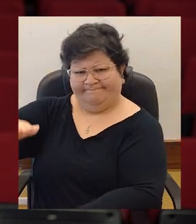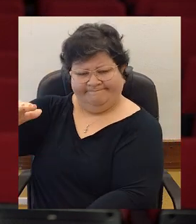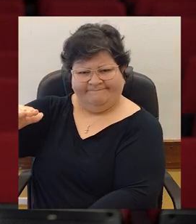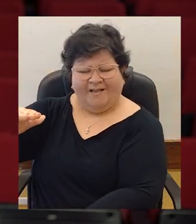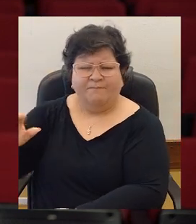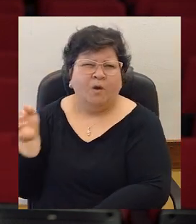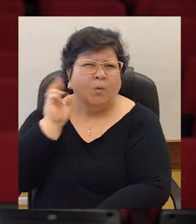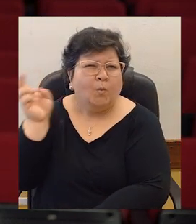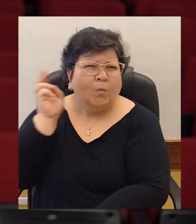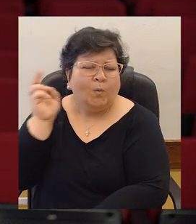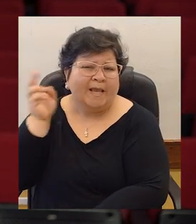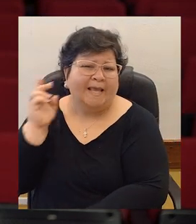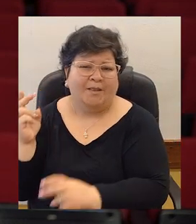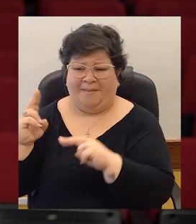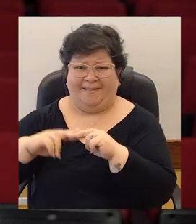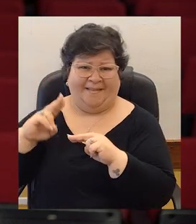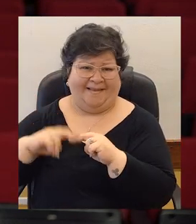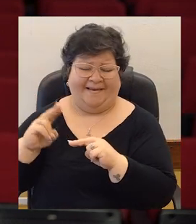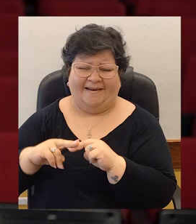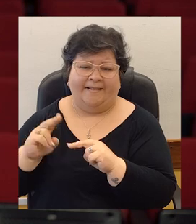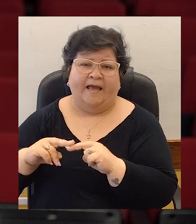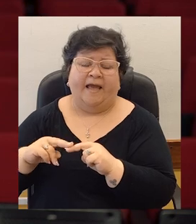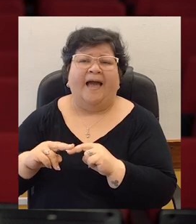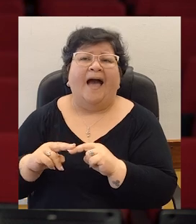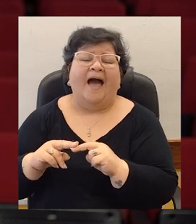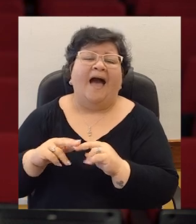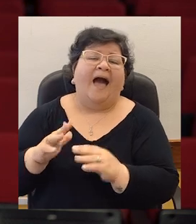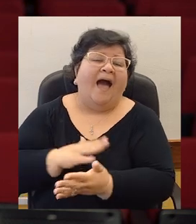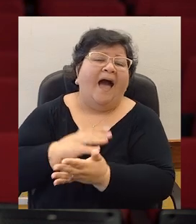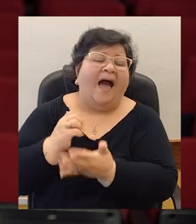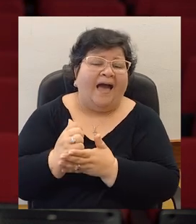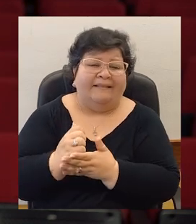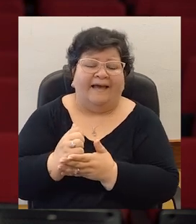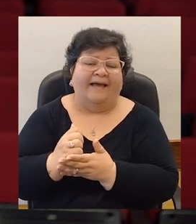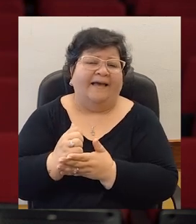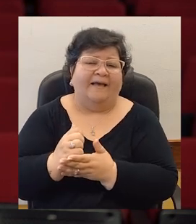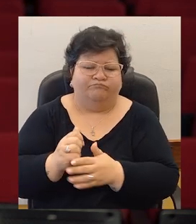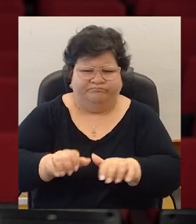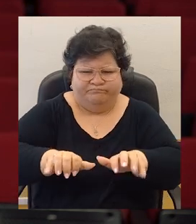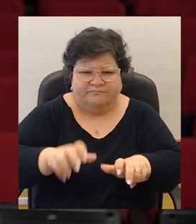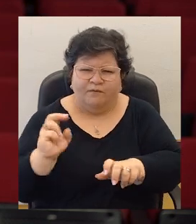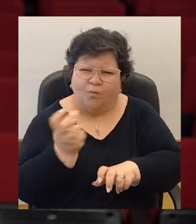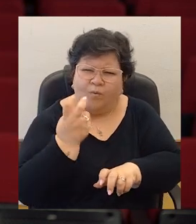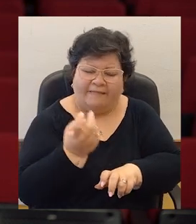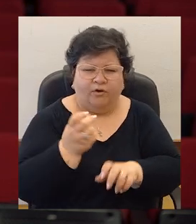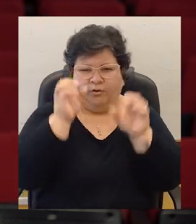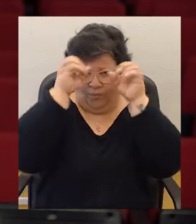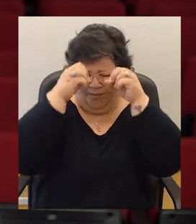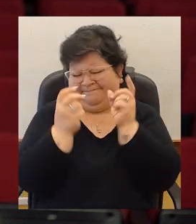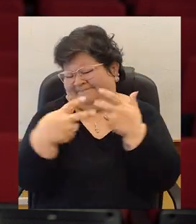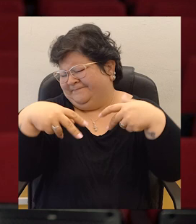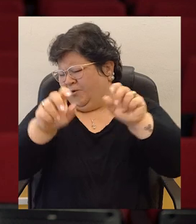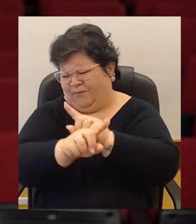un buen rato hasta llegar a alta vista que era un buscador que no era un buscador que era un indexador y estar